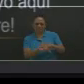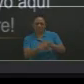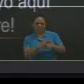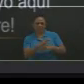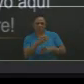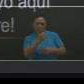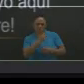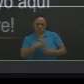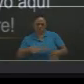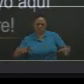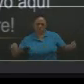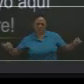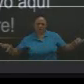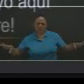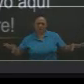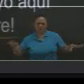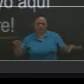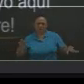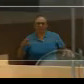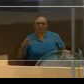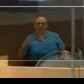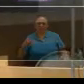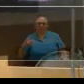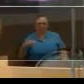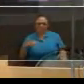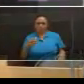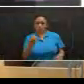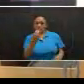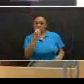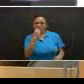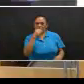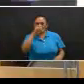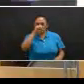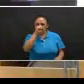Porque si no hubiera ido a la posilga, no hubiera vuelto en sí.